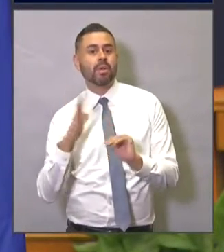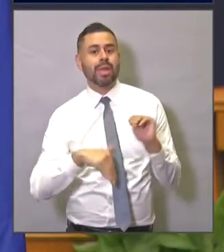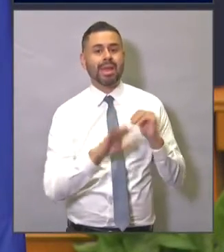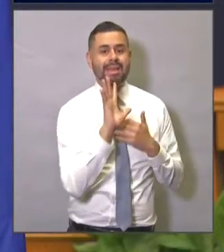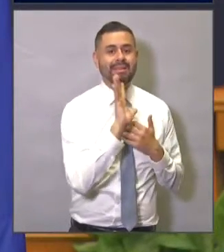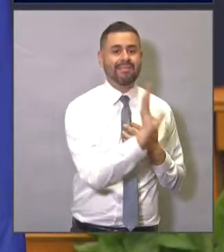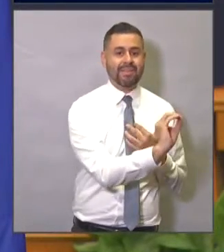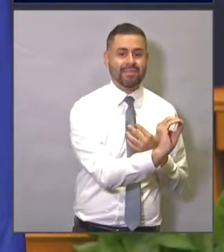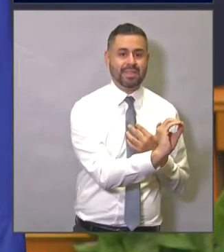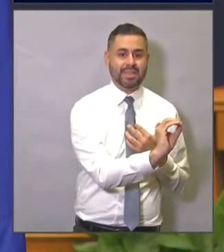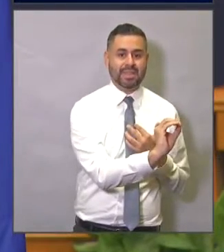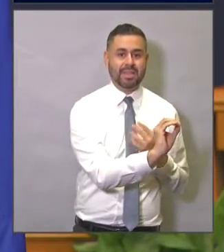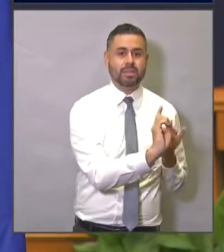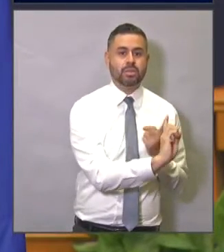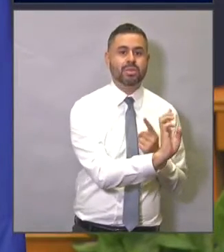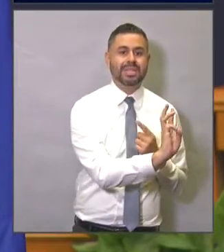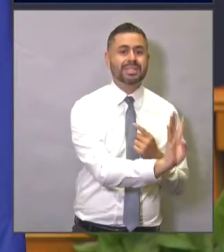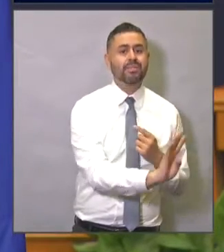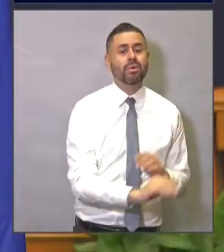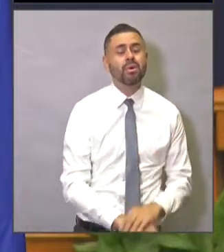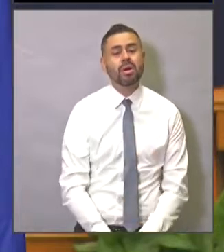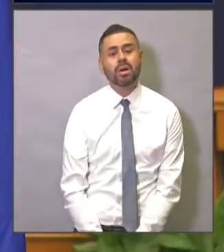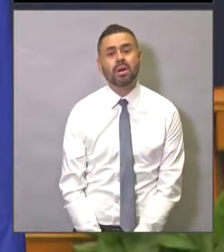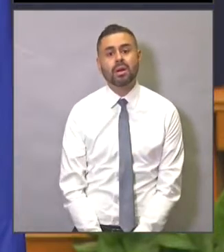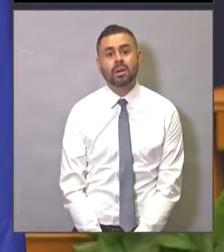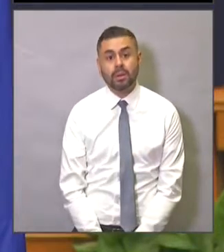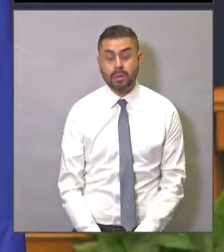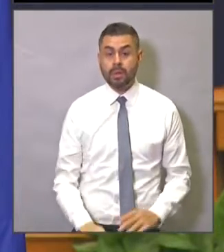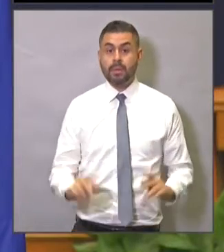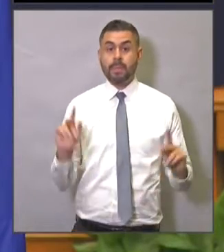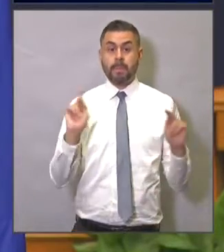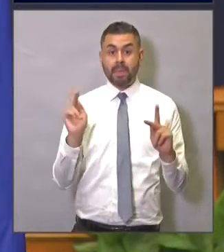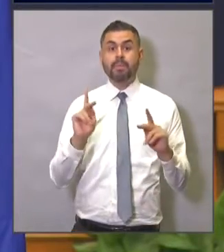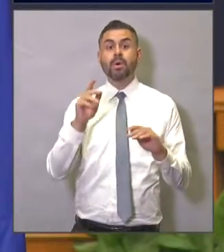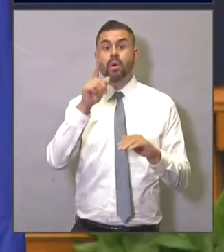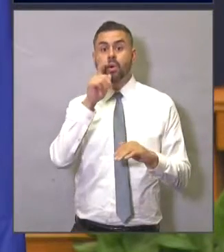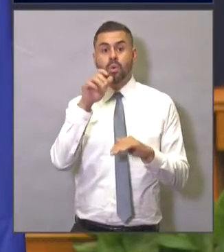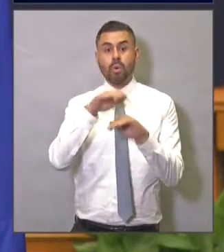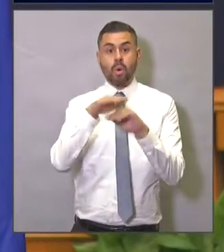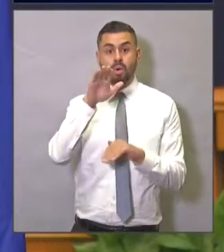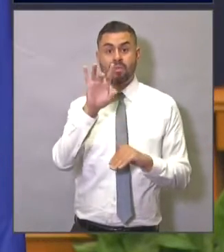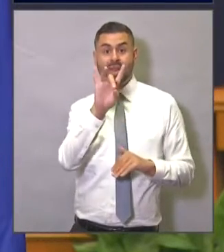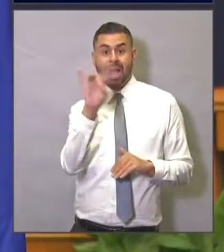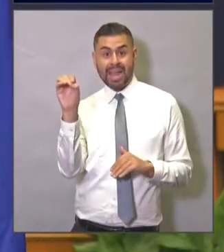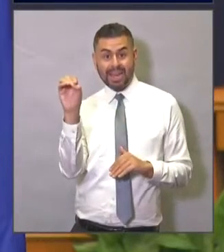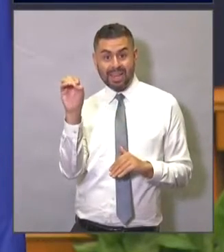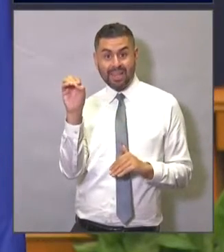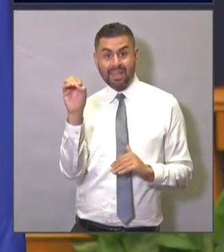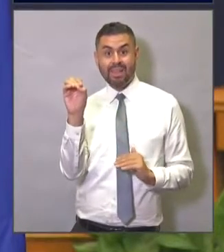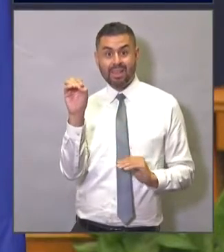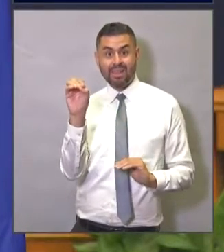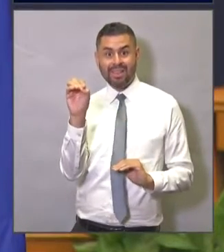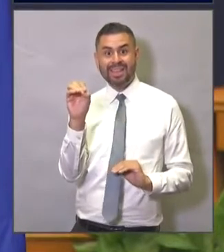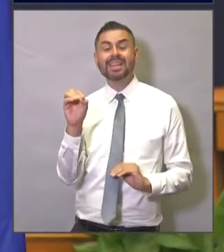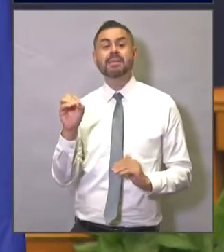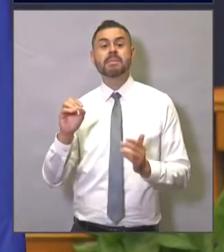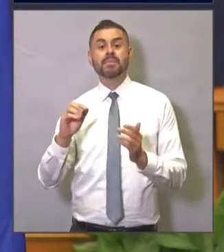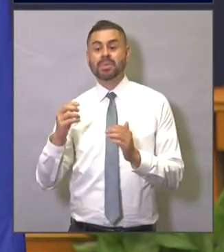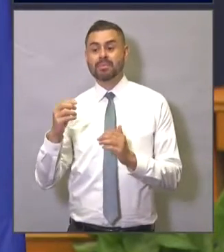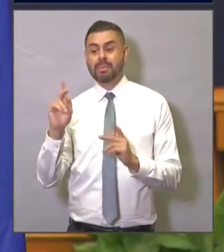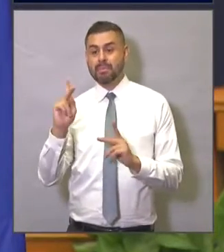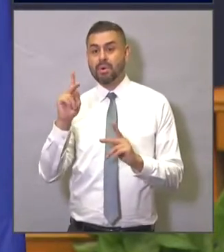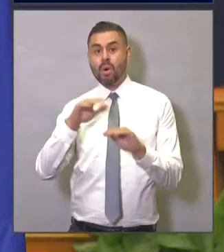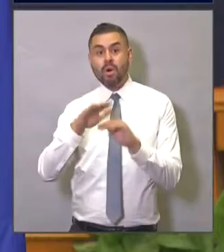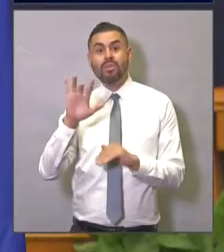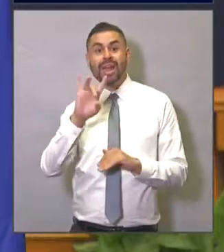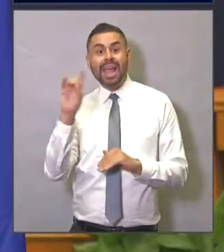a 64 años. Para los mayores de 80 años, la tasa es 3 veces mayor